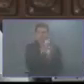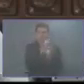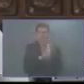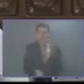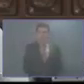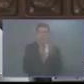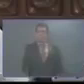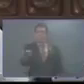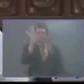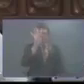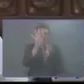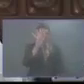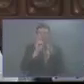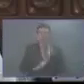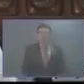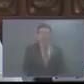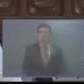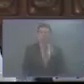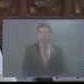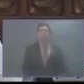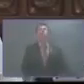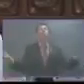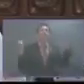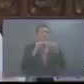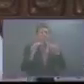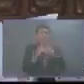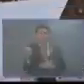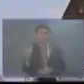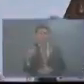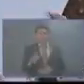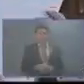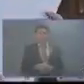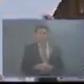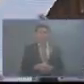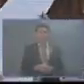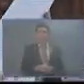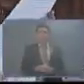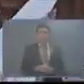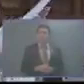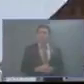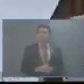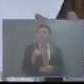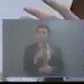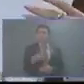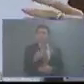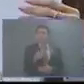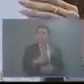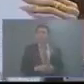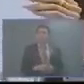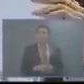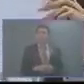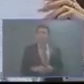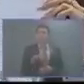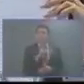República. ¡Cuatro! Además de ello, también es un candidato que ha donado